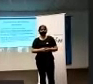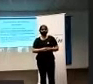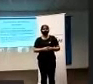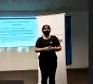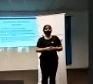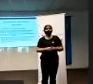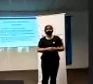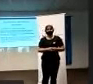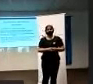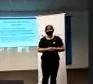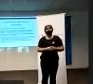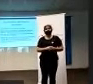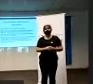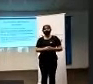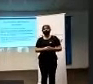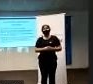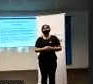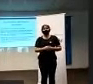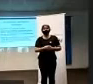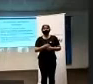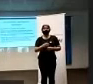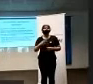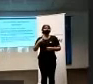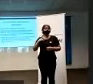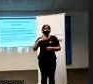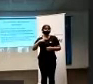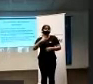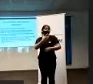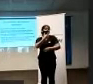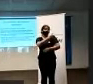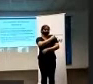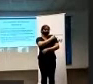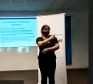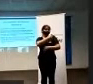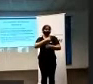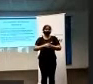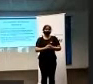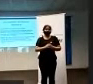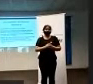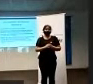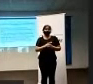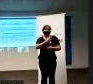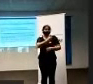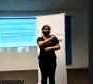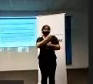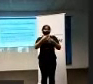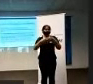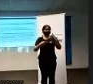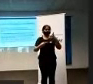producción de anticuerpos neutralizantes contra la infección causada por el nuevo coronavirus. Siguiente.